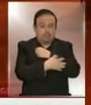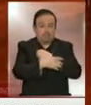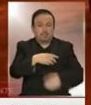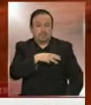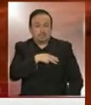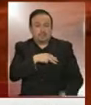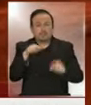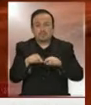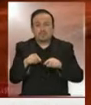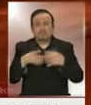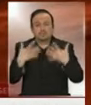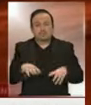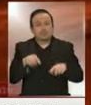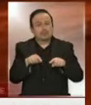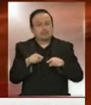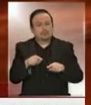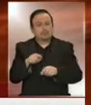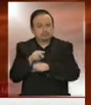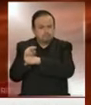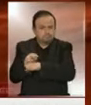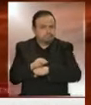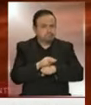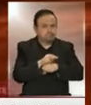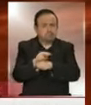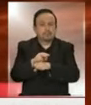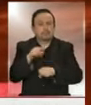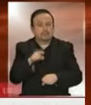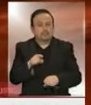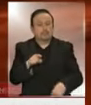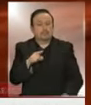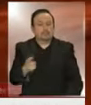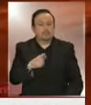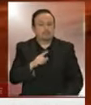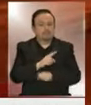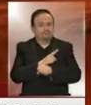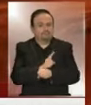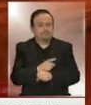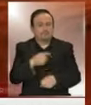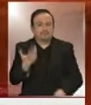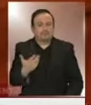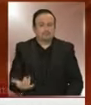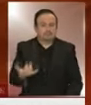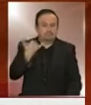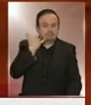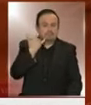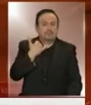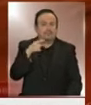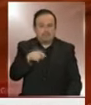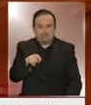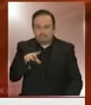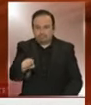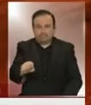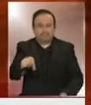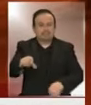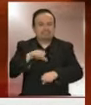Carabineros ha intensificado, en este caso, los patrullajes y a raíz de esto tiene la rápida acción para proceder a la detención de estos